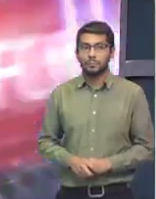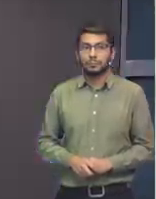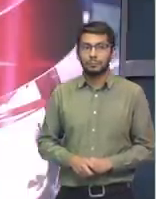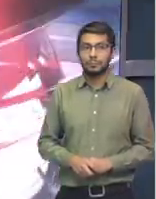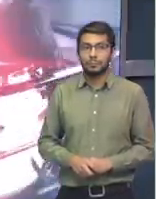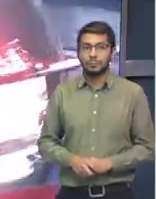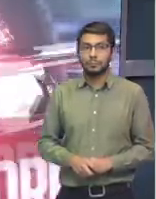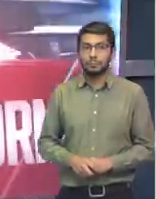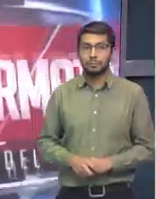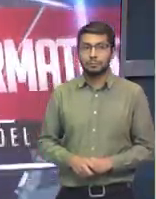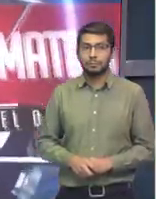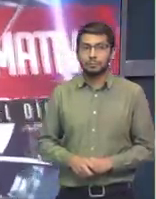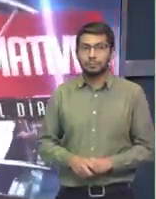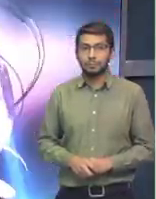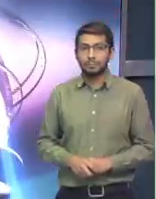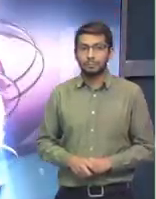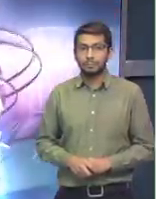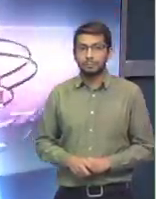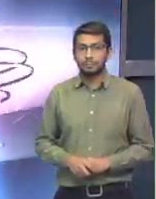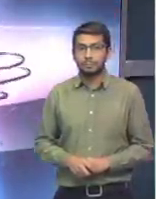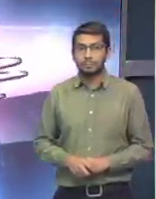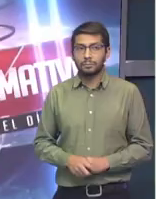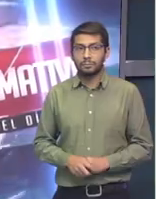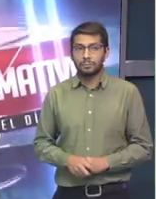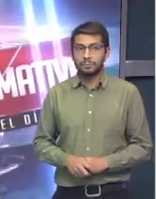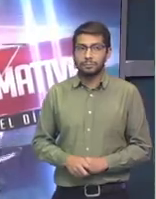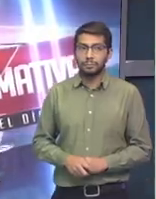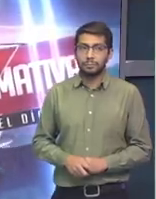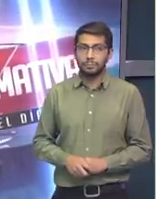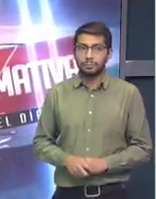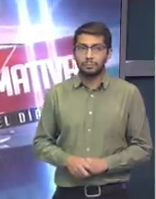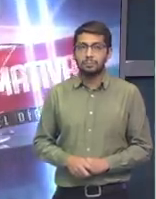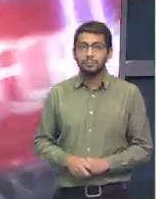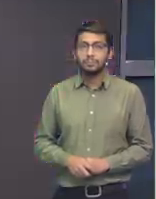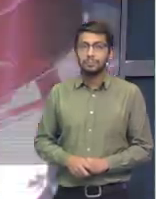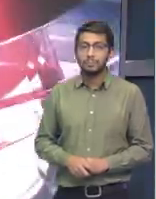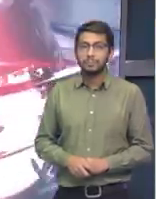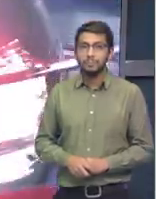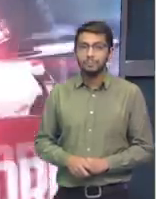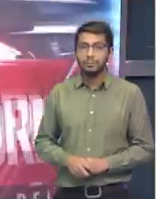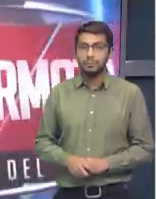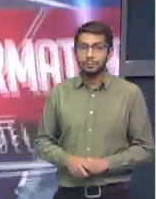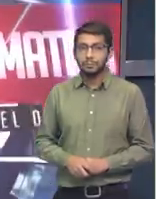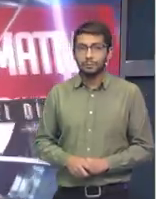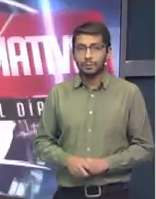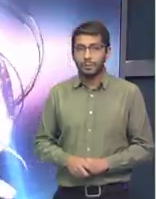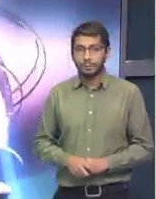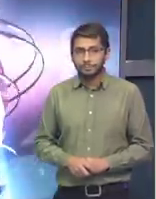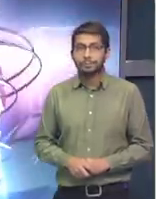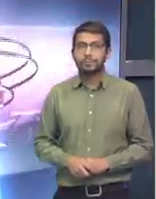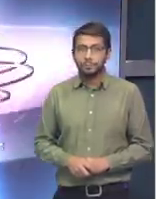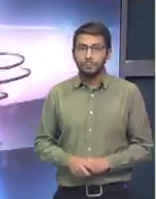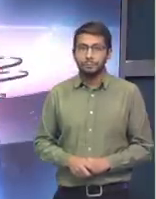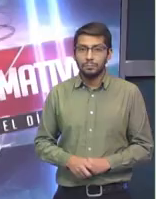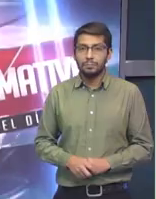el vacunatorio central también se está organizando eso, así que sí, también se ha podido hacer. Y esta modalidad de autovac también ayuda